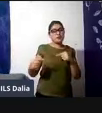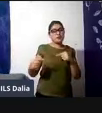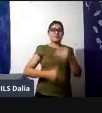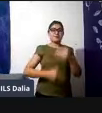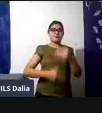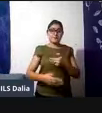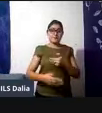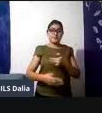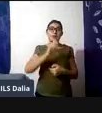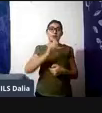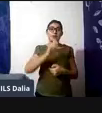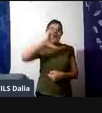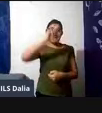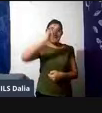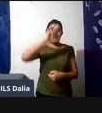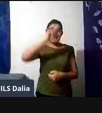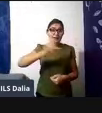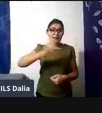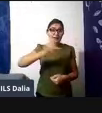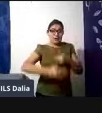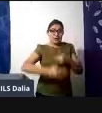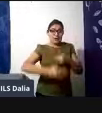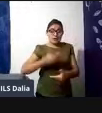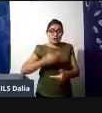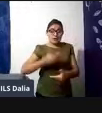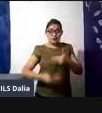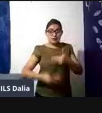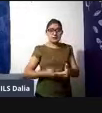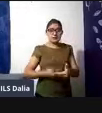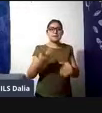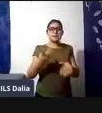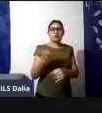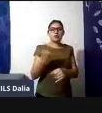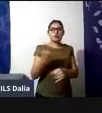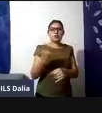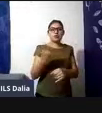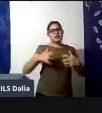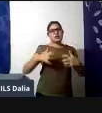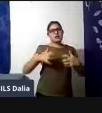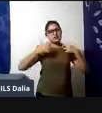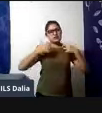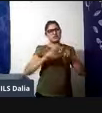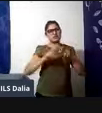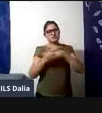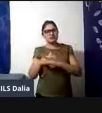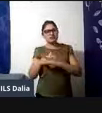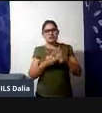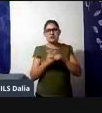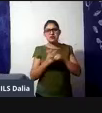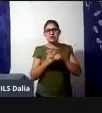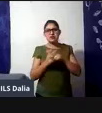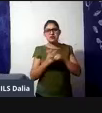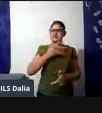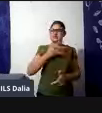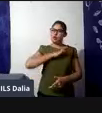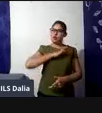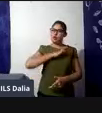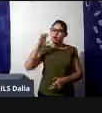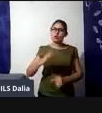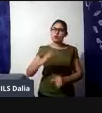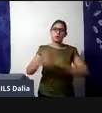graves, incluso poner en peligro la vida de alguno de ellos. Existen casos famosos de hermanos que llegan a